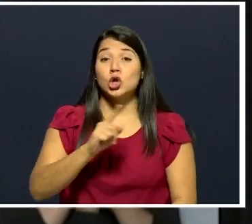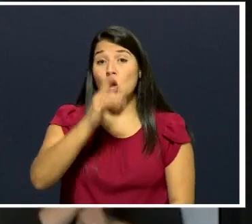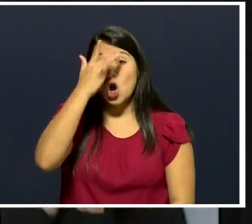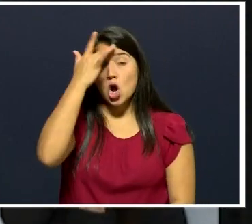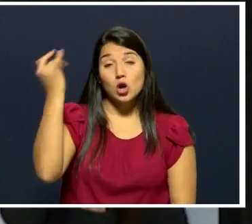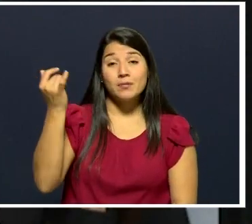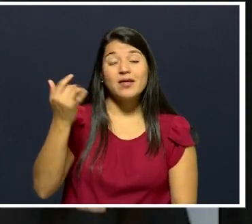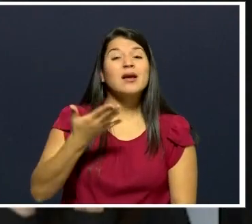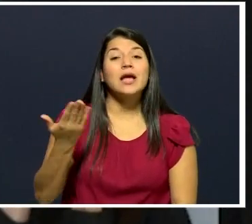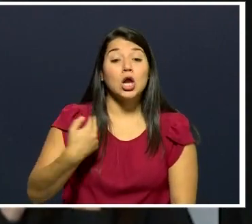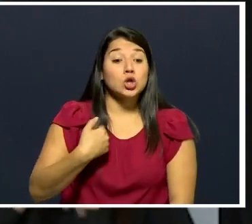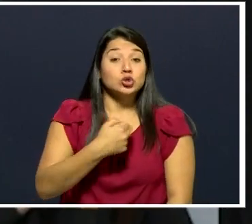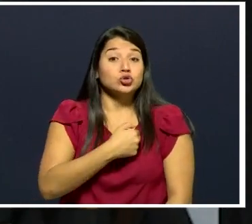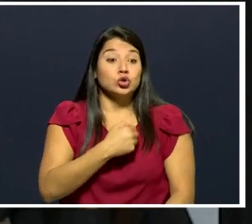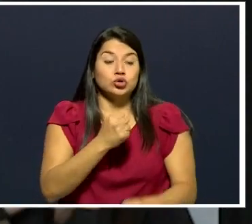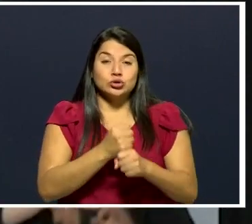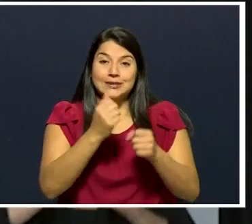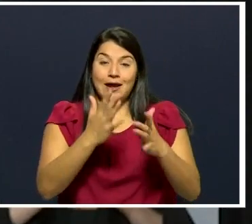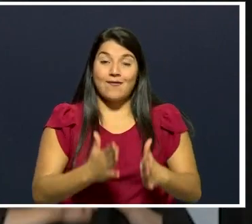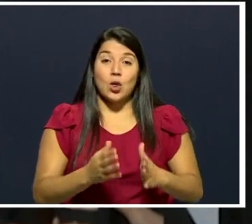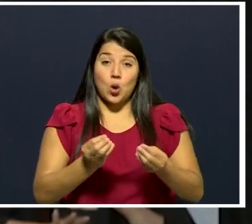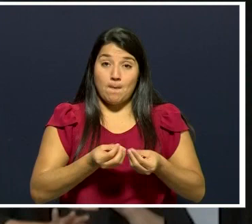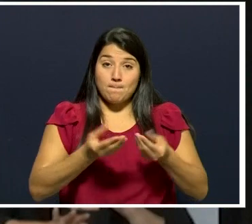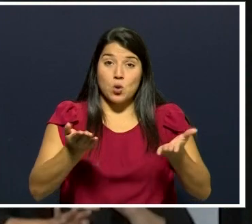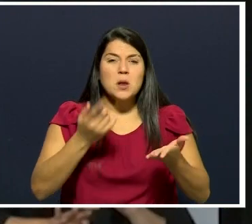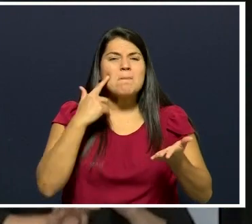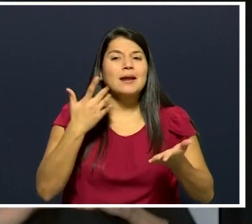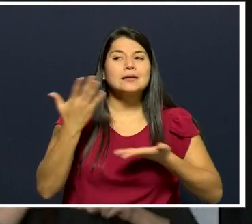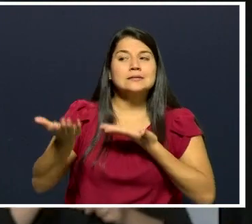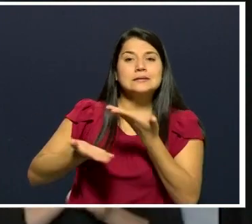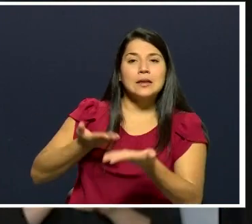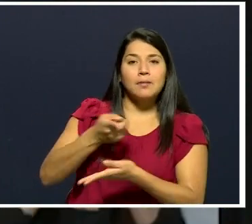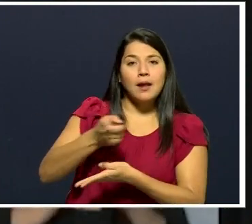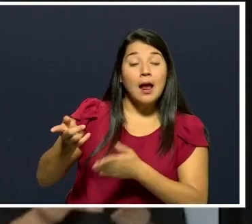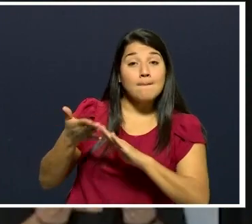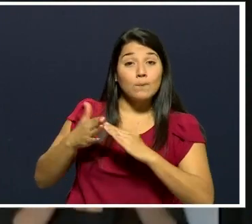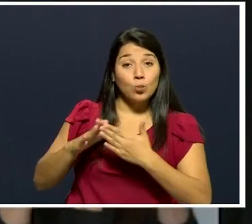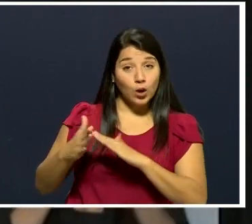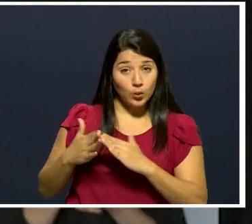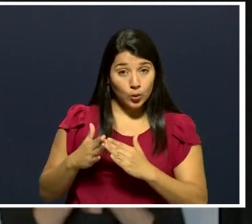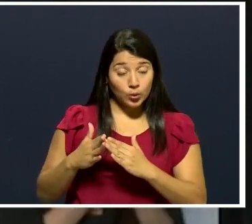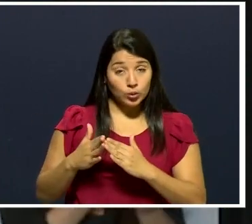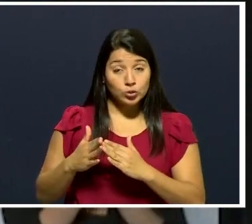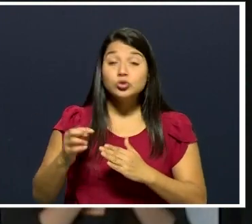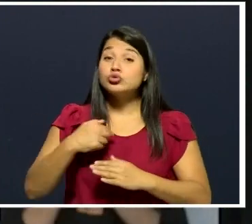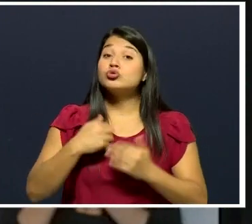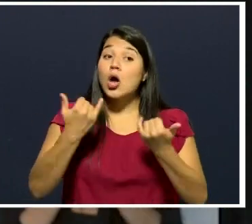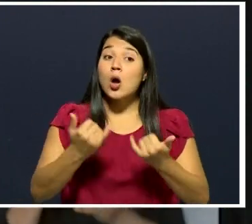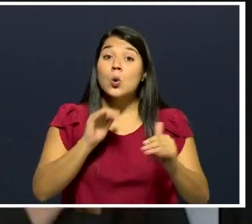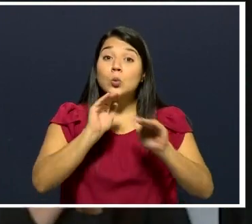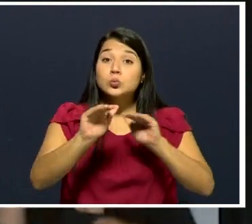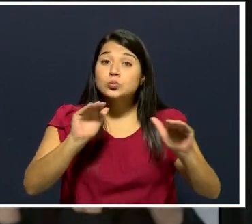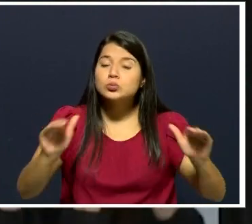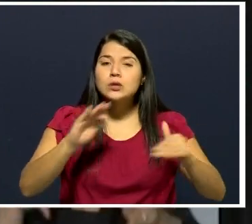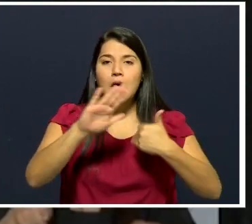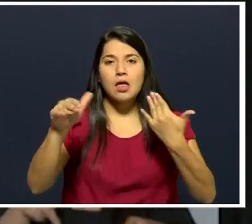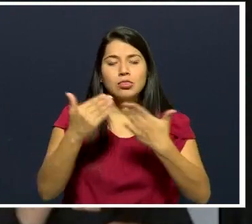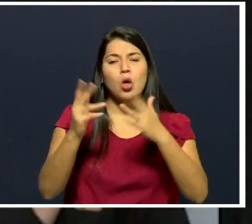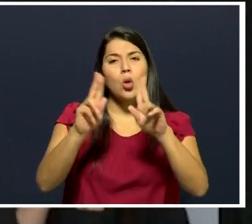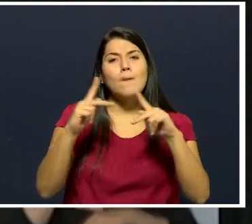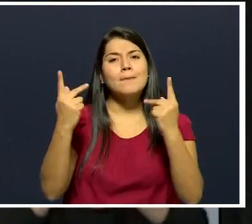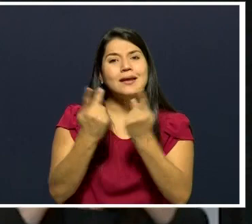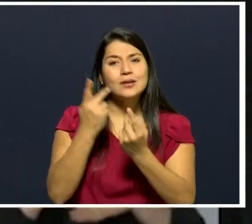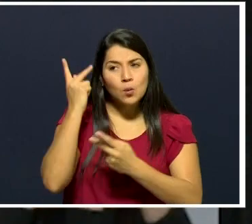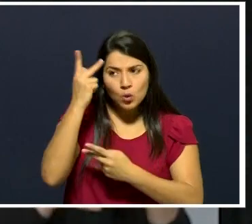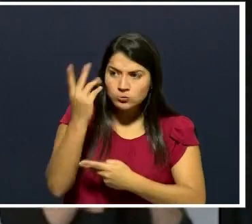somos simples funcionarios públicos al servicio del pueblo. Llamo a todas las fracciones políticas a